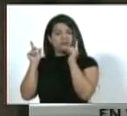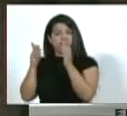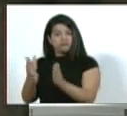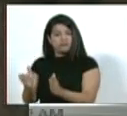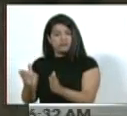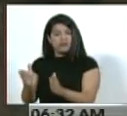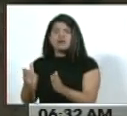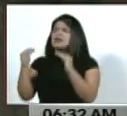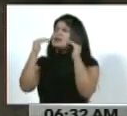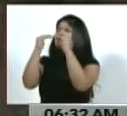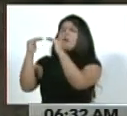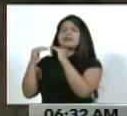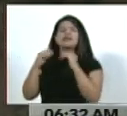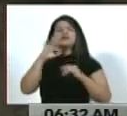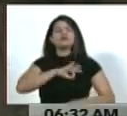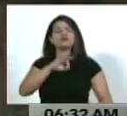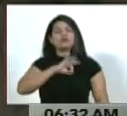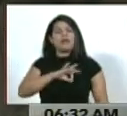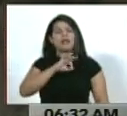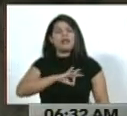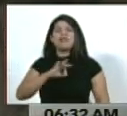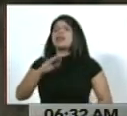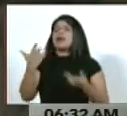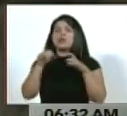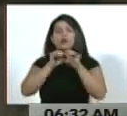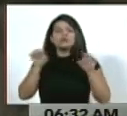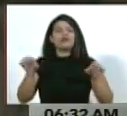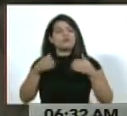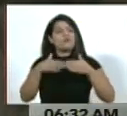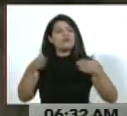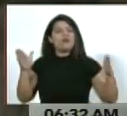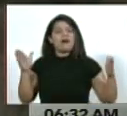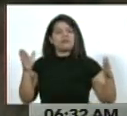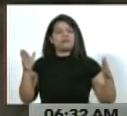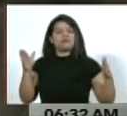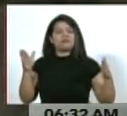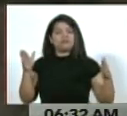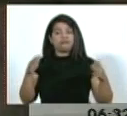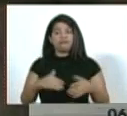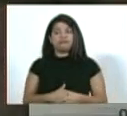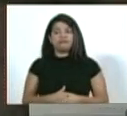de la igualdad social, de la educación popular.